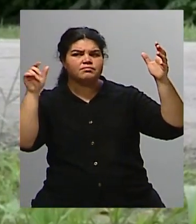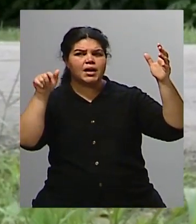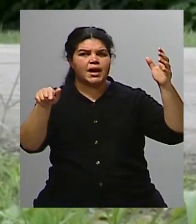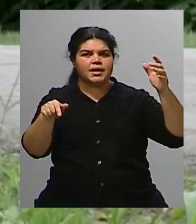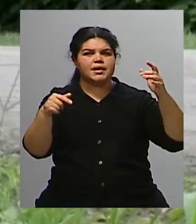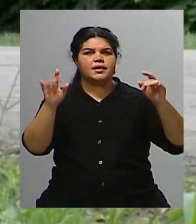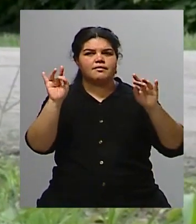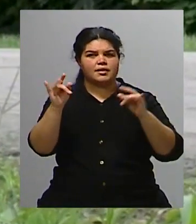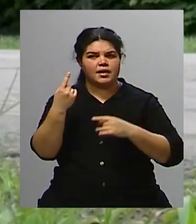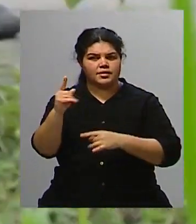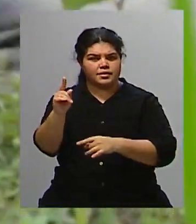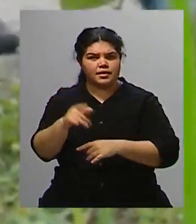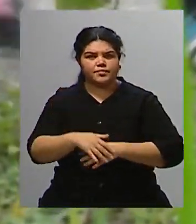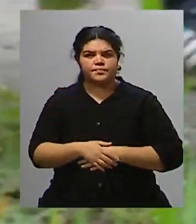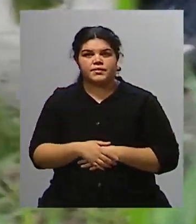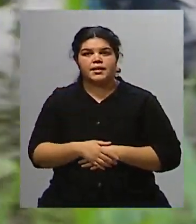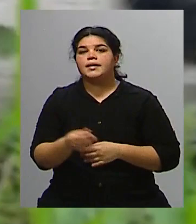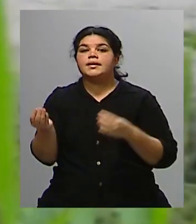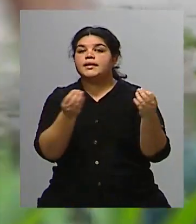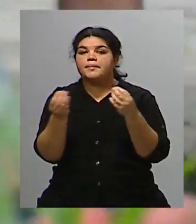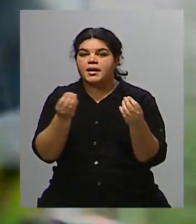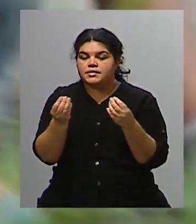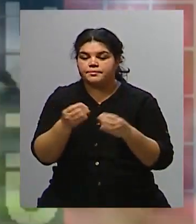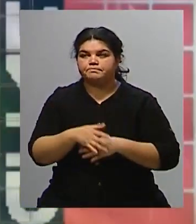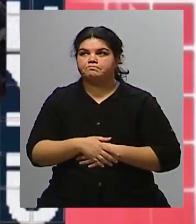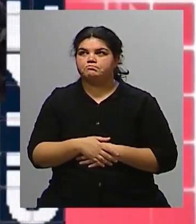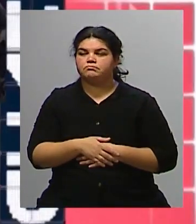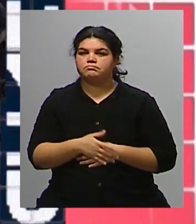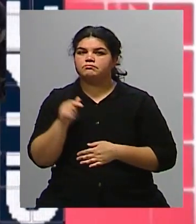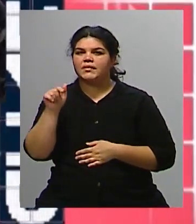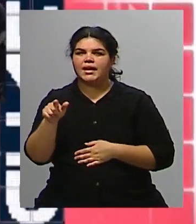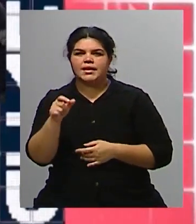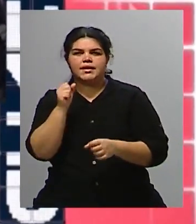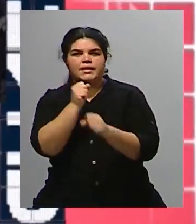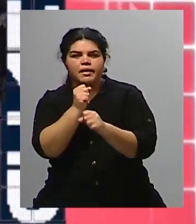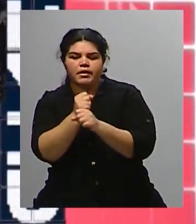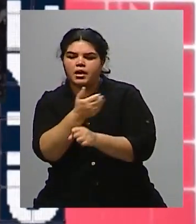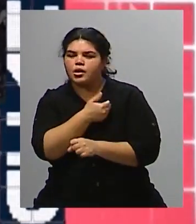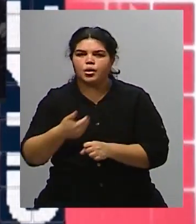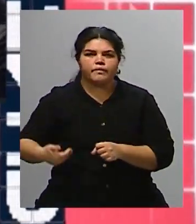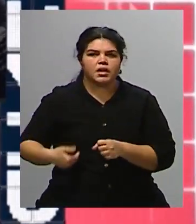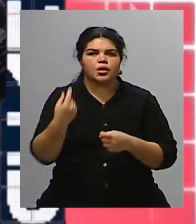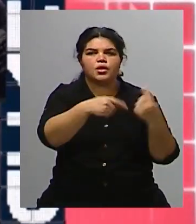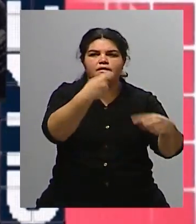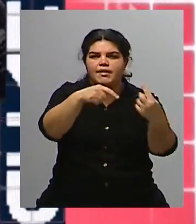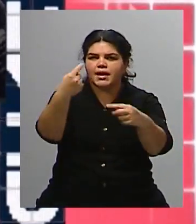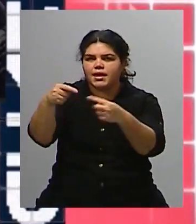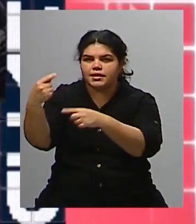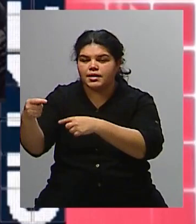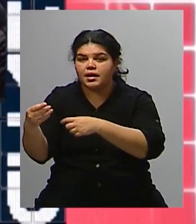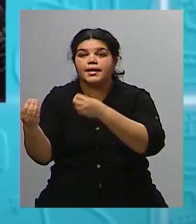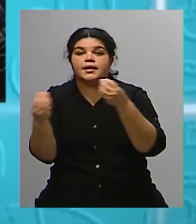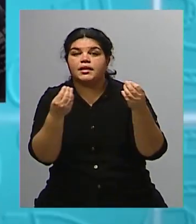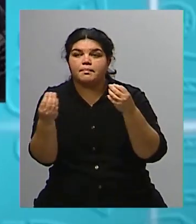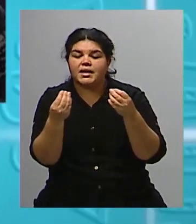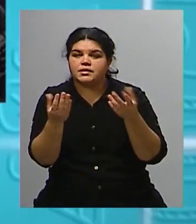las intenciones están de empezar a trabajar desde los distintos gobiernos para que cambie la situación. Con el tema de migraciones,